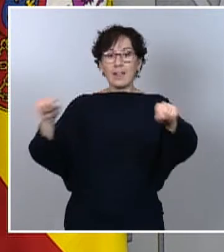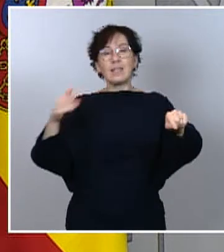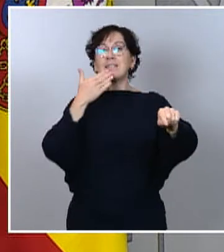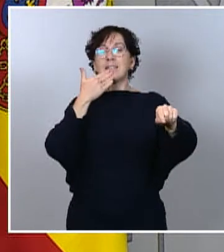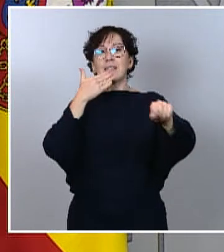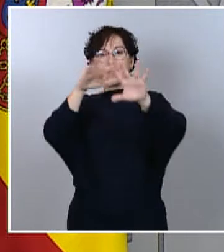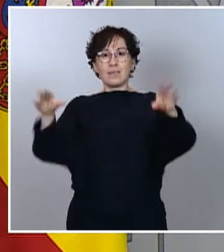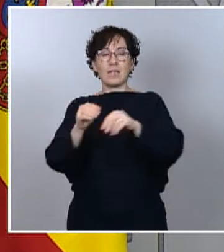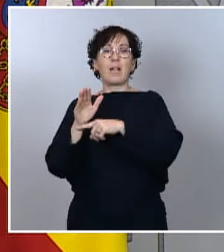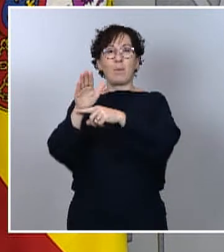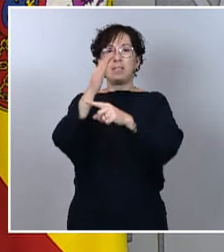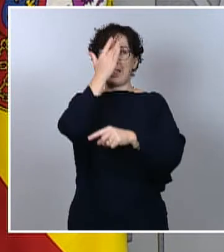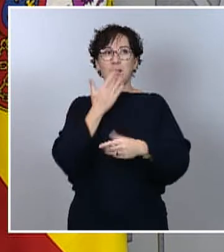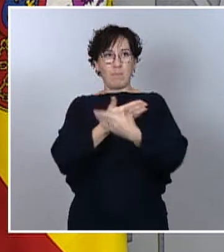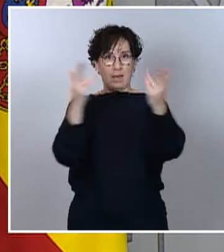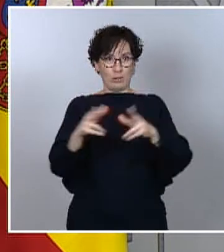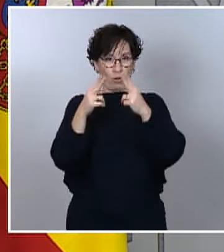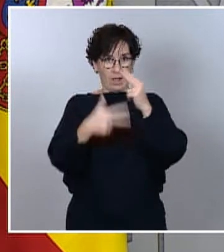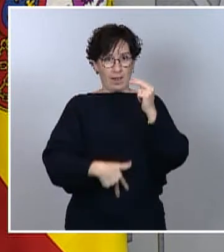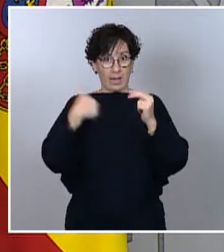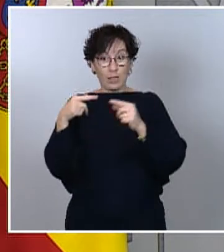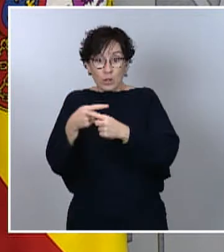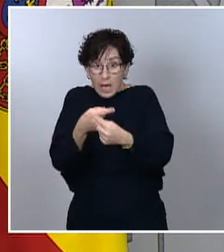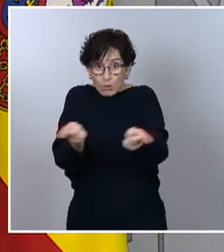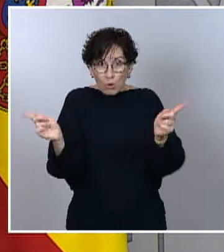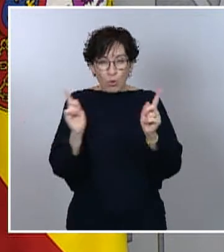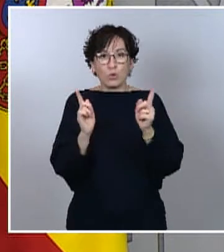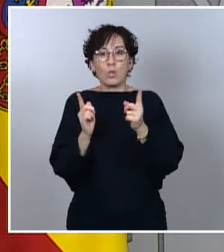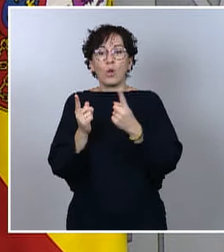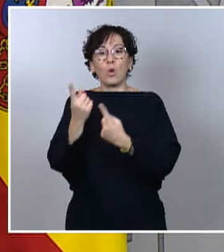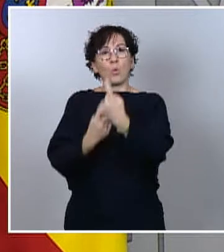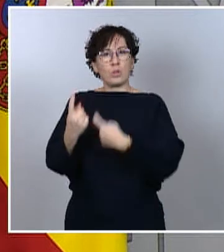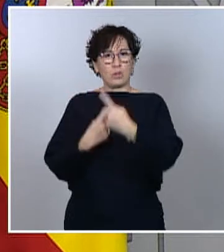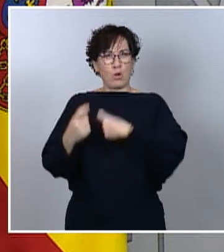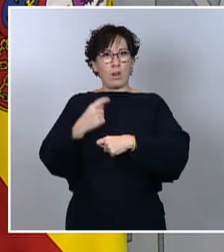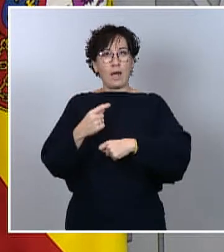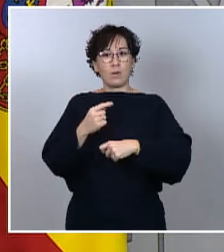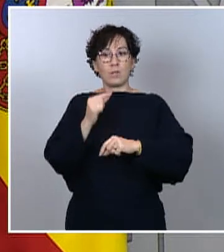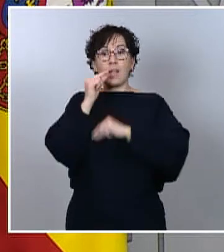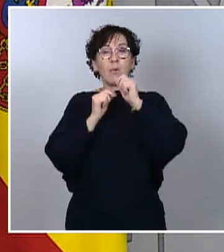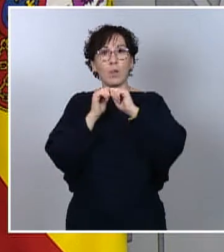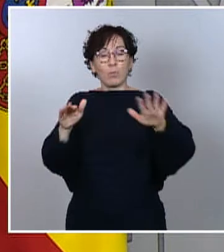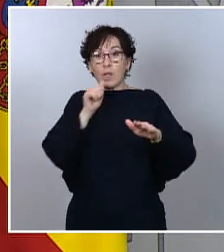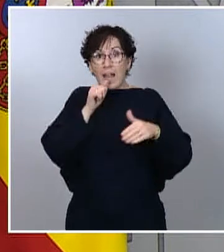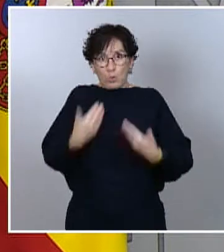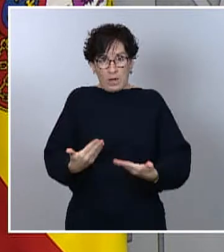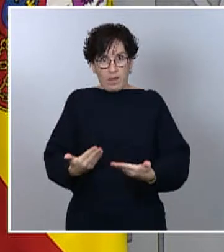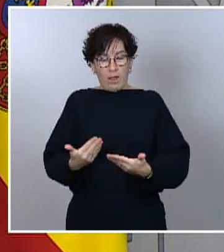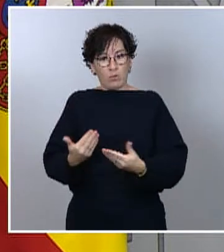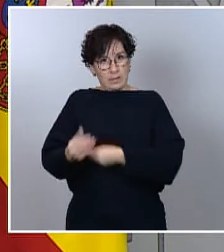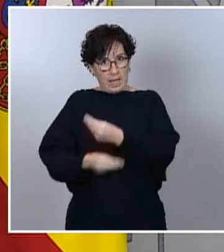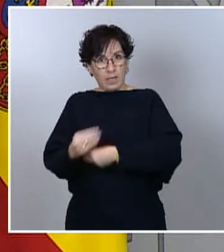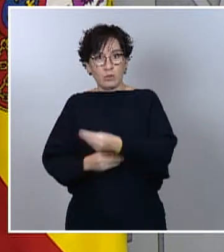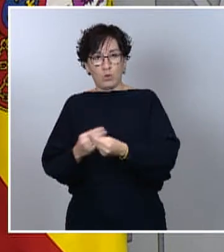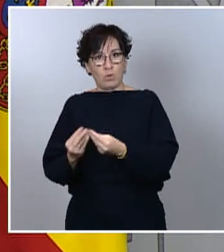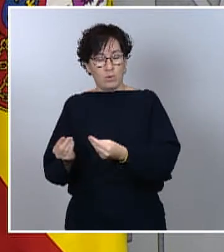los participantes se les ha realizado cuestionarios epidemiológicos actualizados y además a todos se les ha